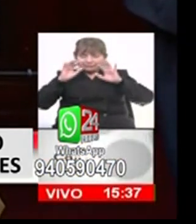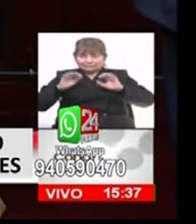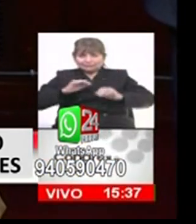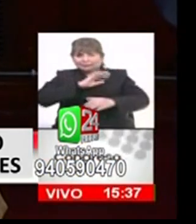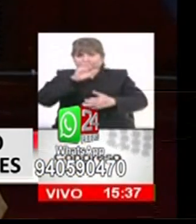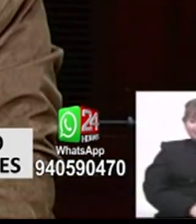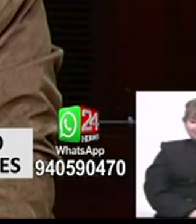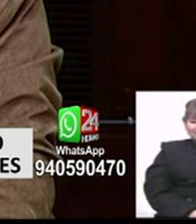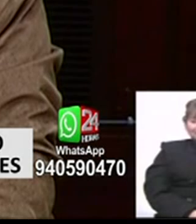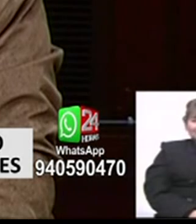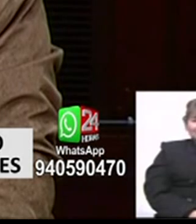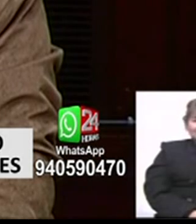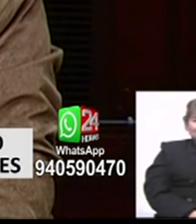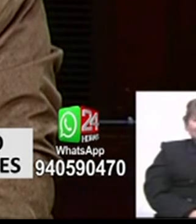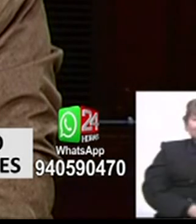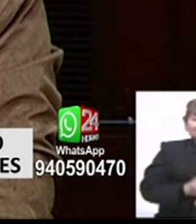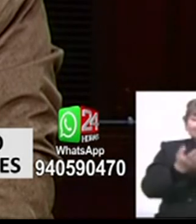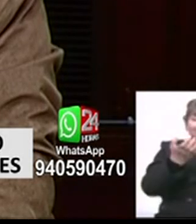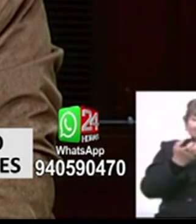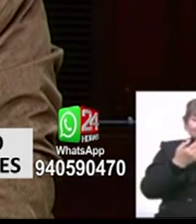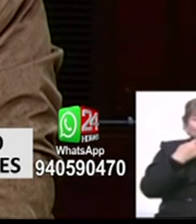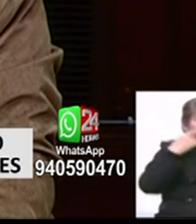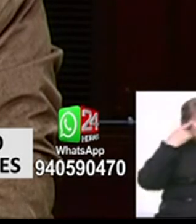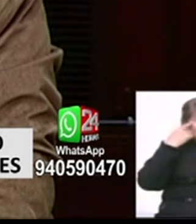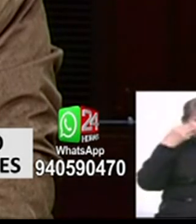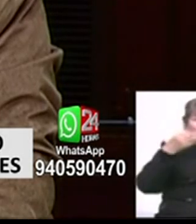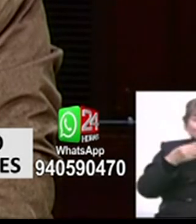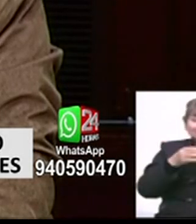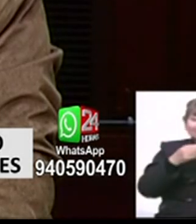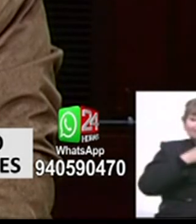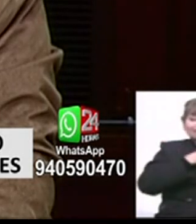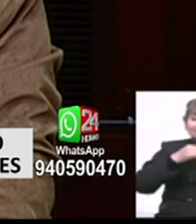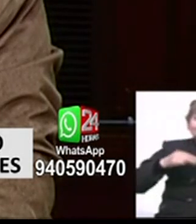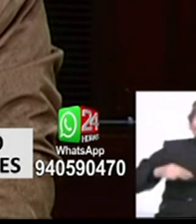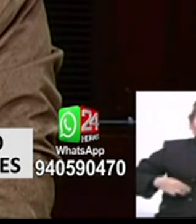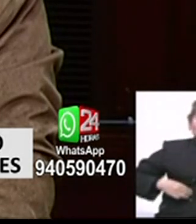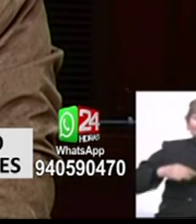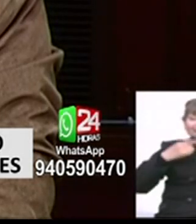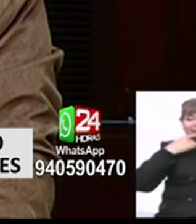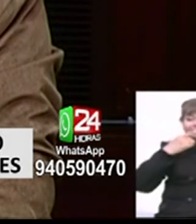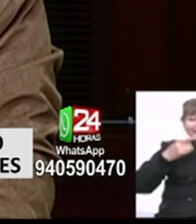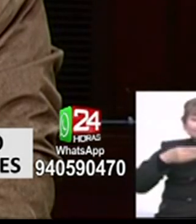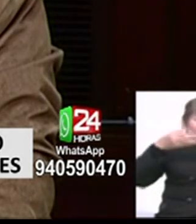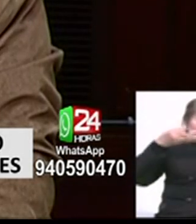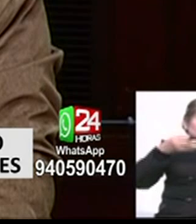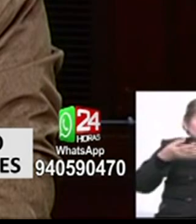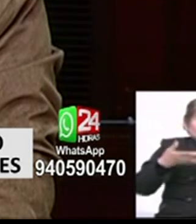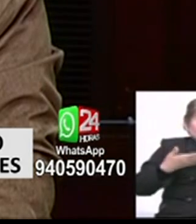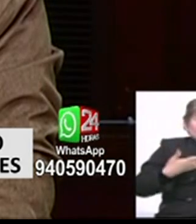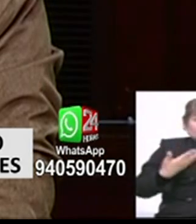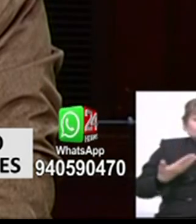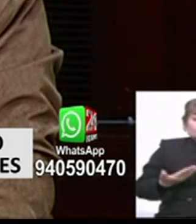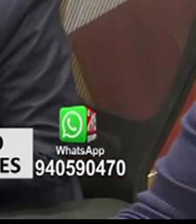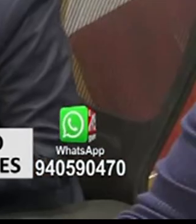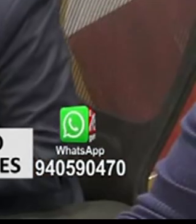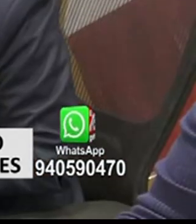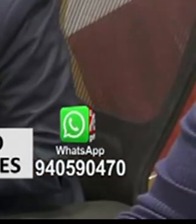todos. Consideramos que el ministro está en sus facultades de